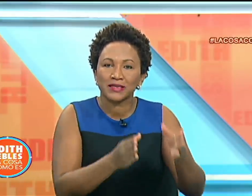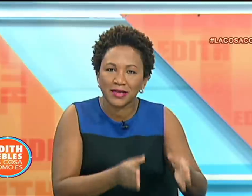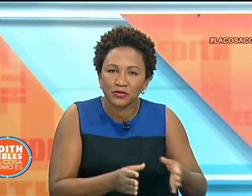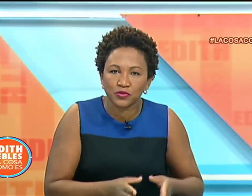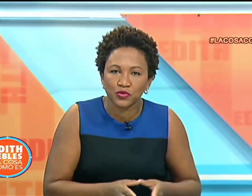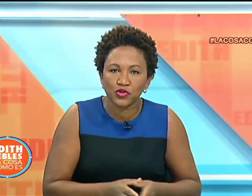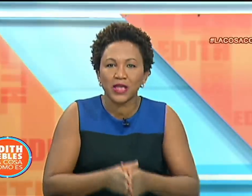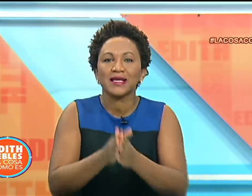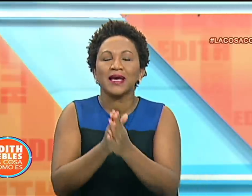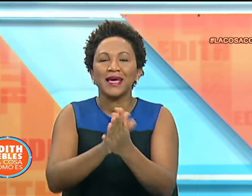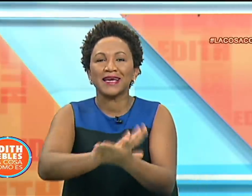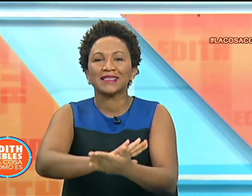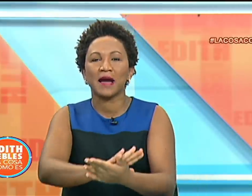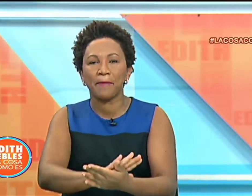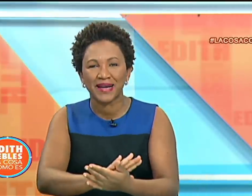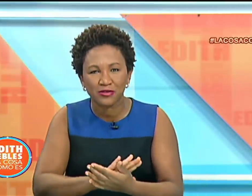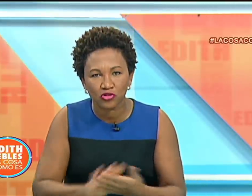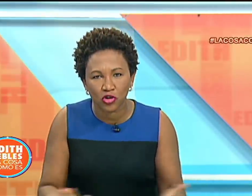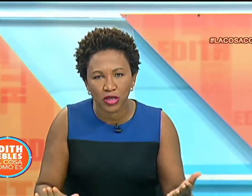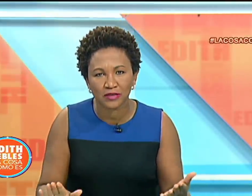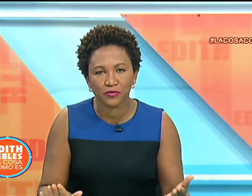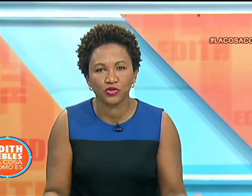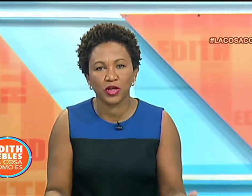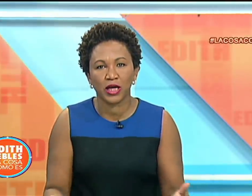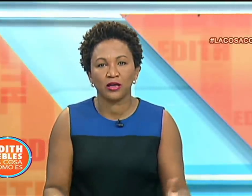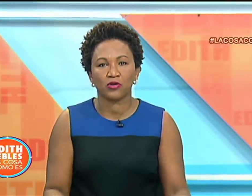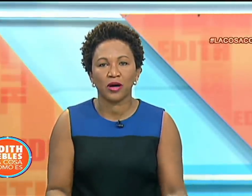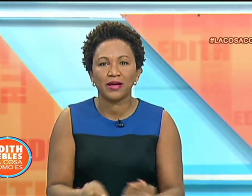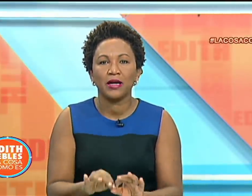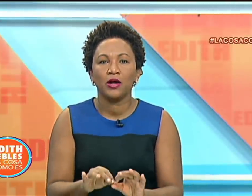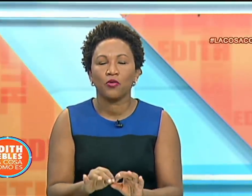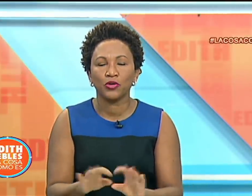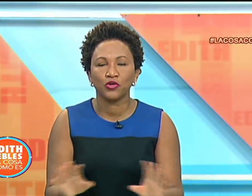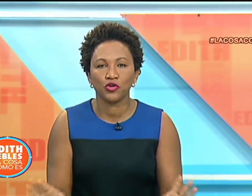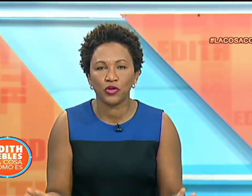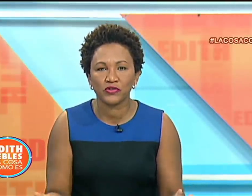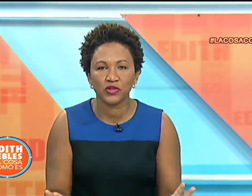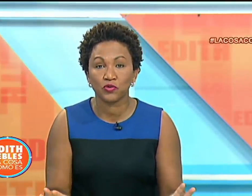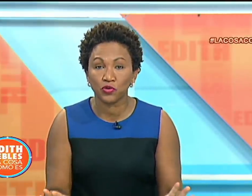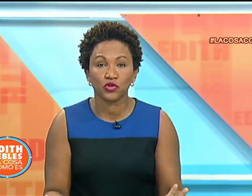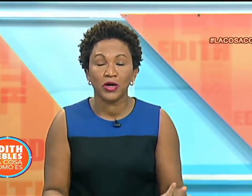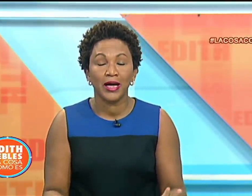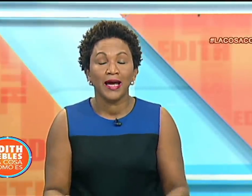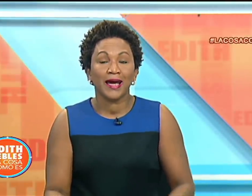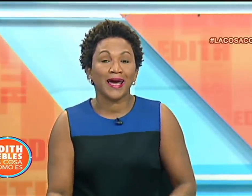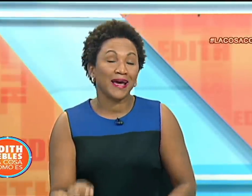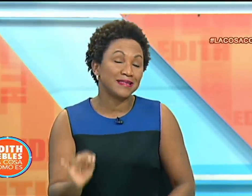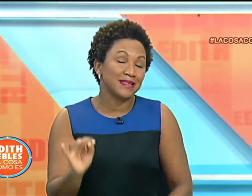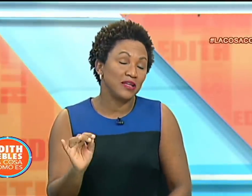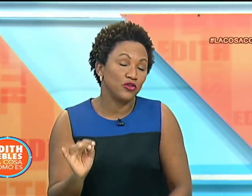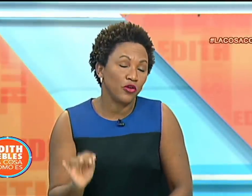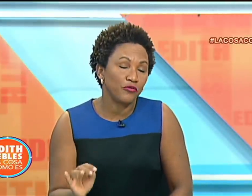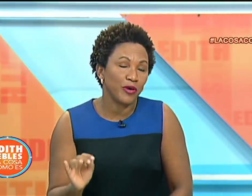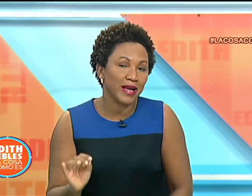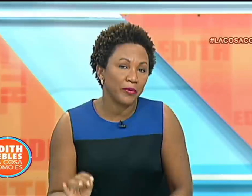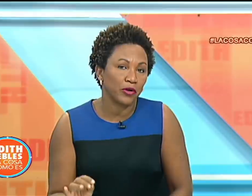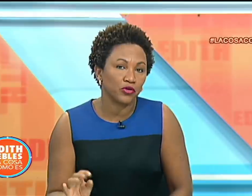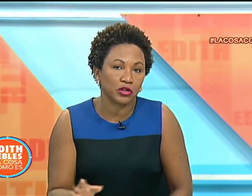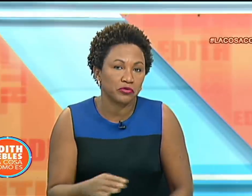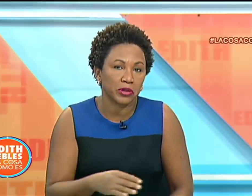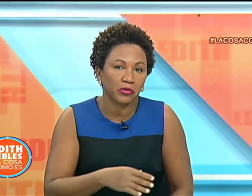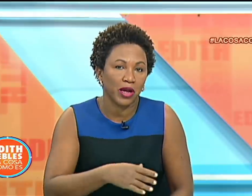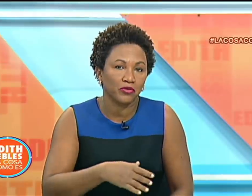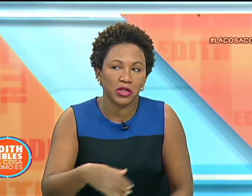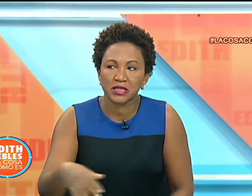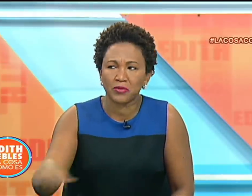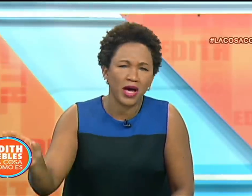agosto, y que serán sus funciones, y que se apartó de las funciones que le tocaban cuando dio ese discurso, que si no fuera por el